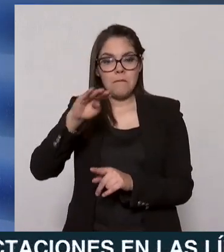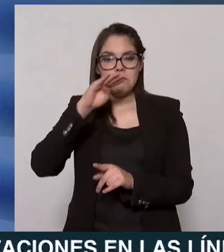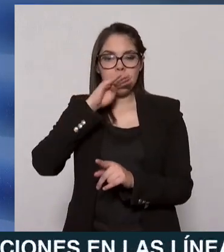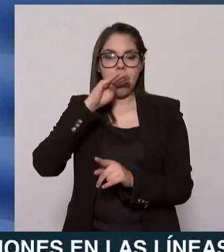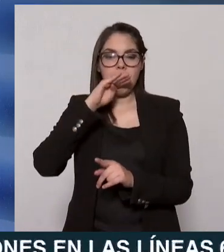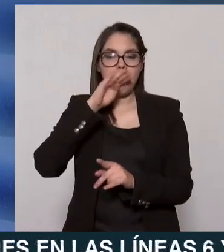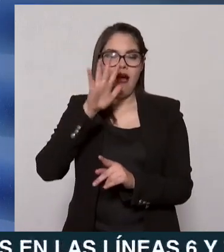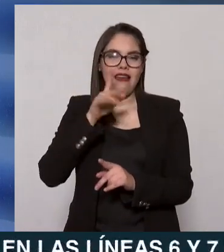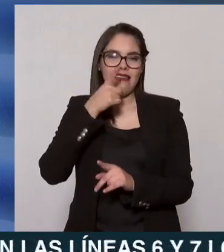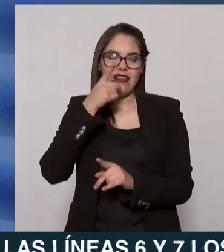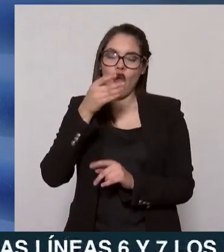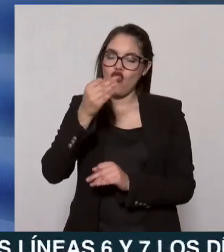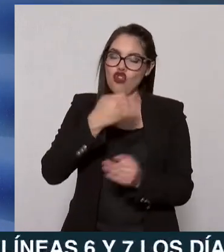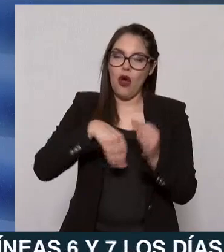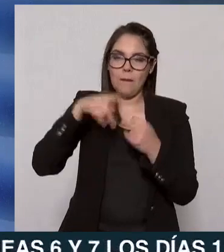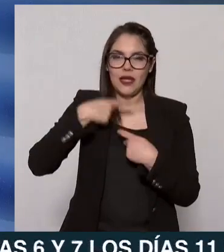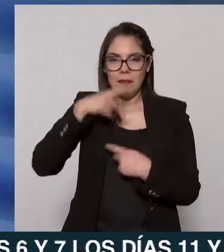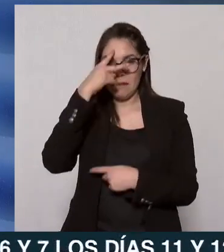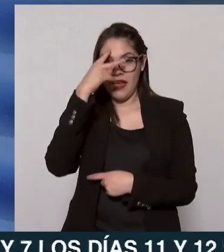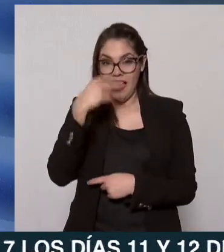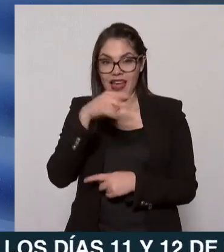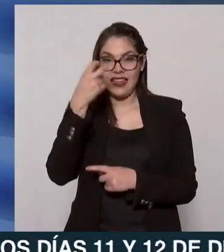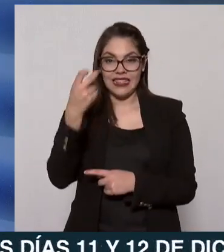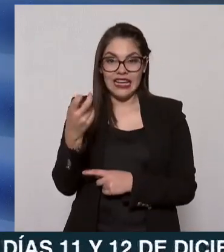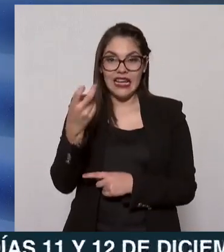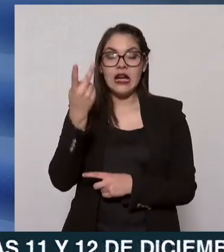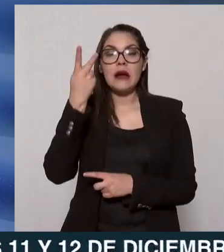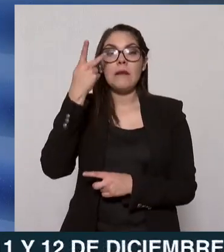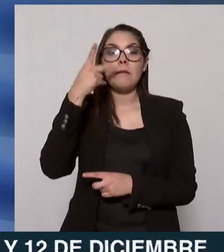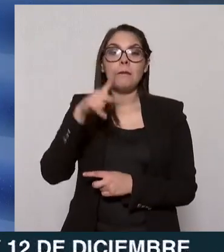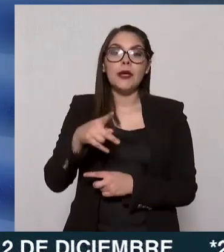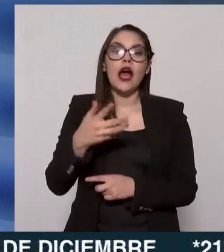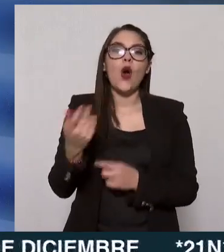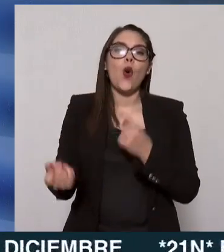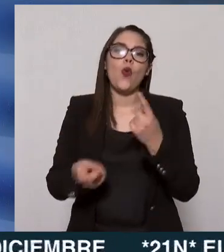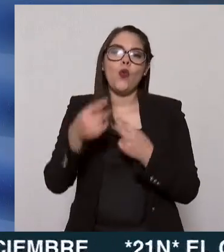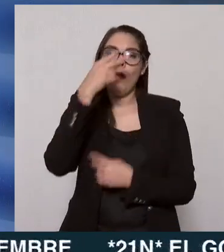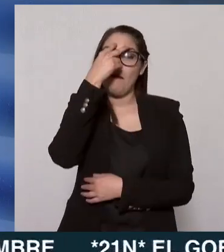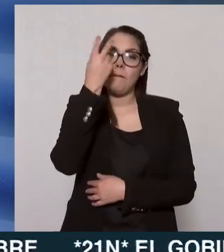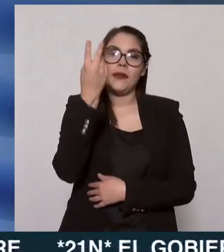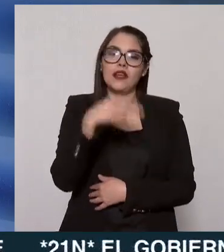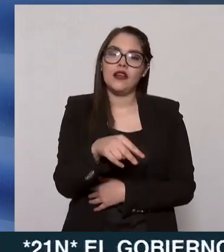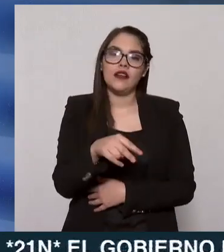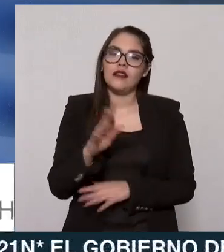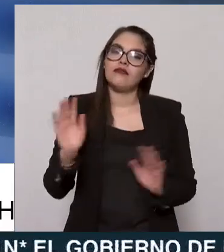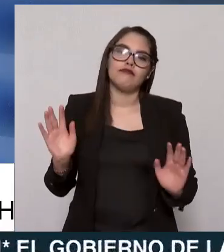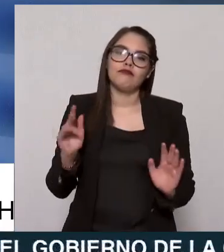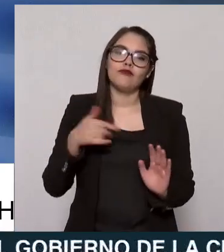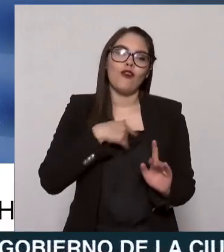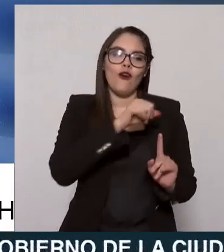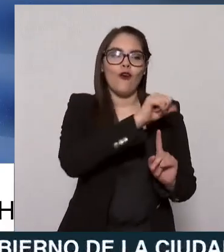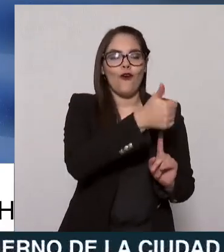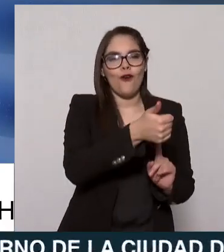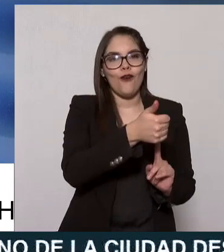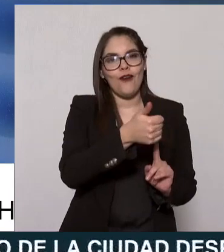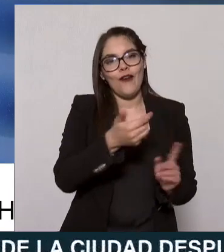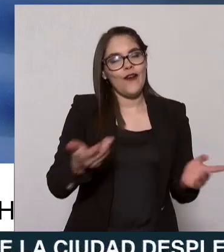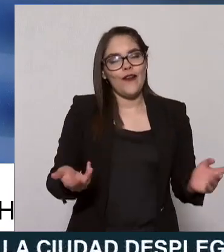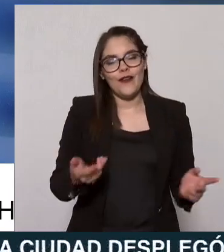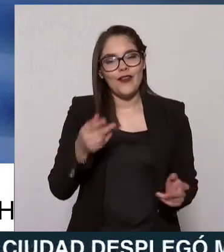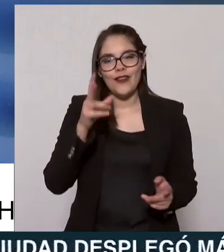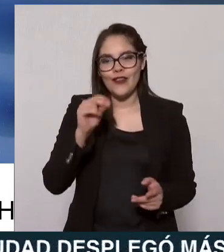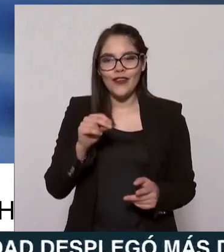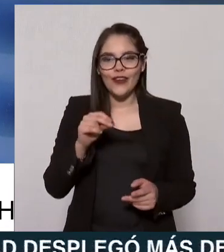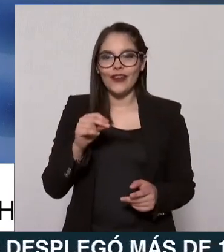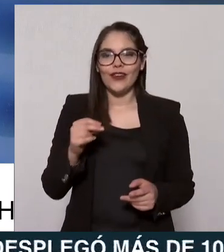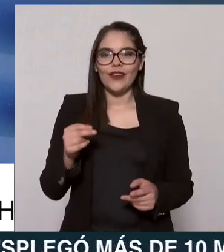mexicanos, pero hay mexicanos que tienen otras madres, pero simultáneamente